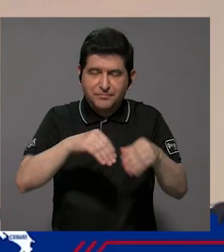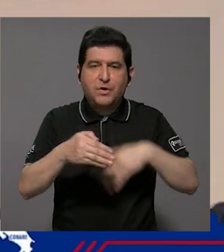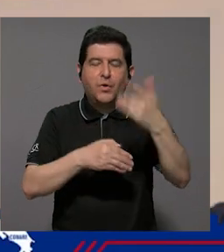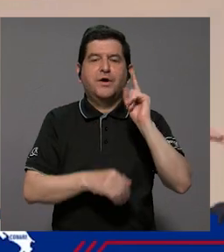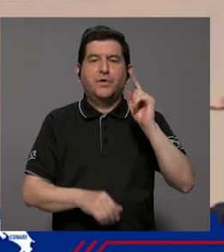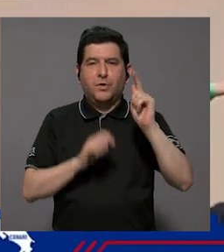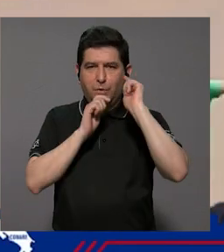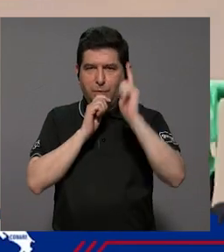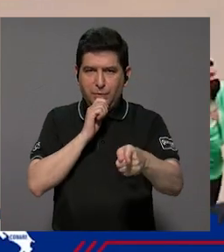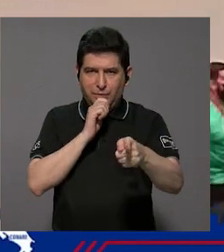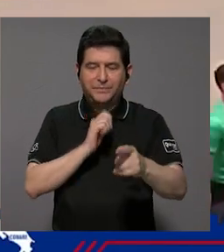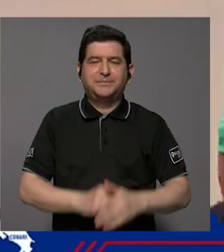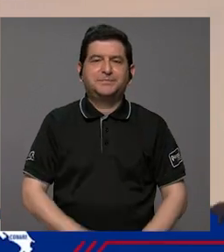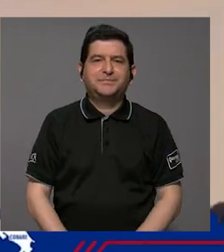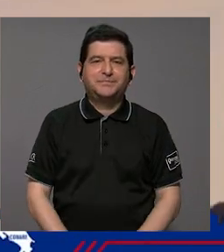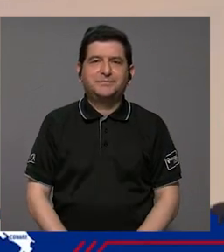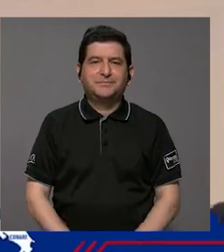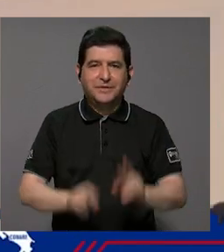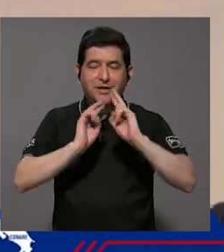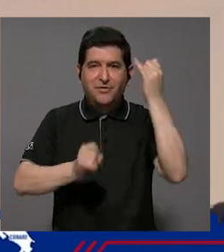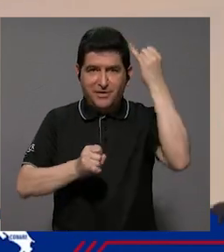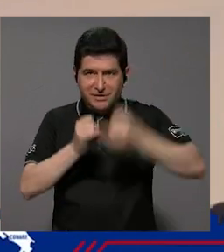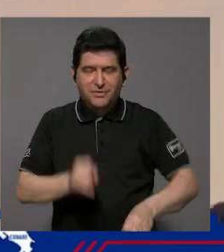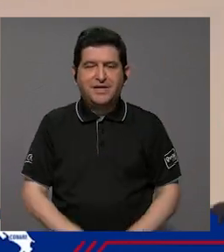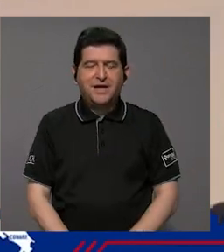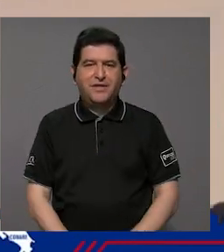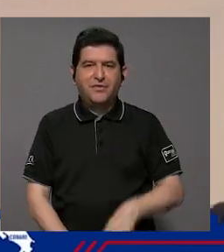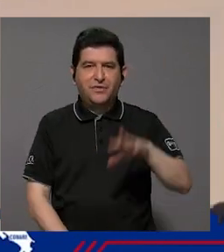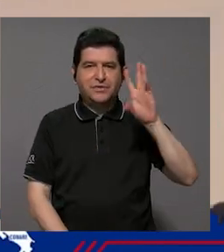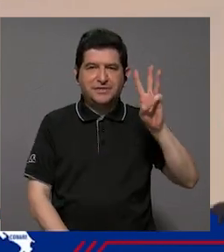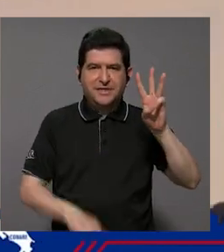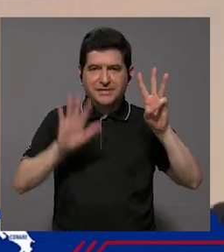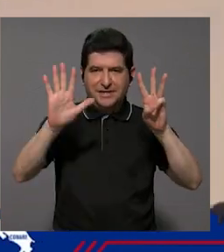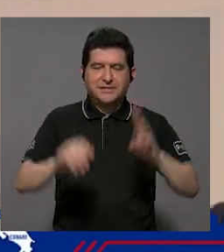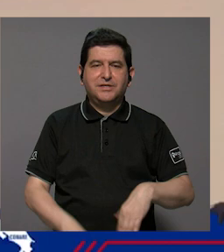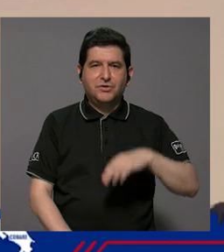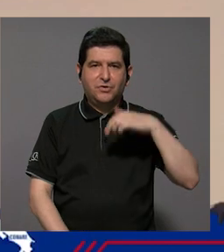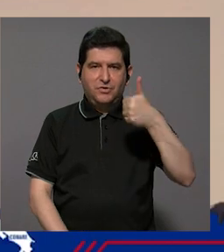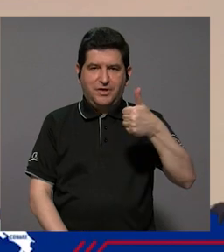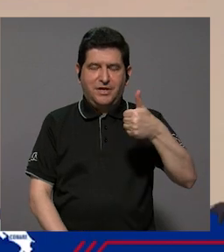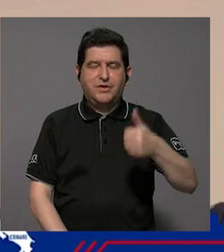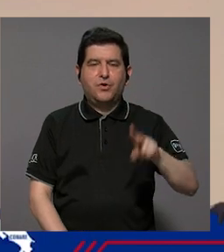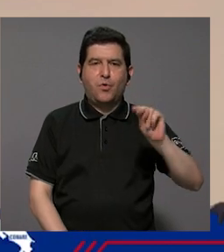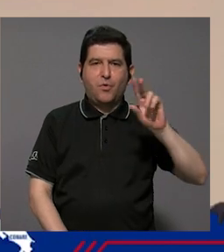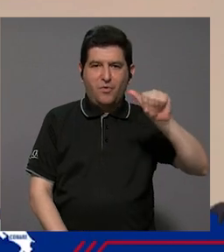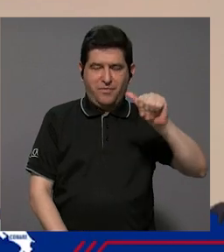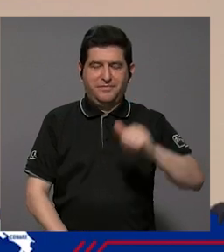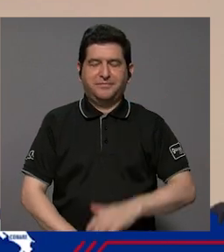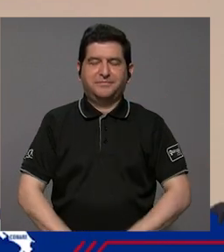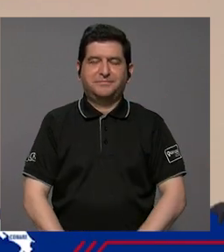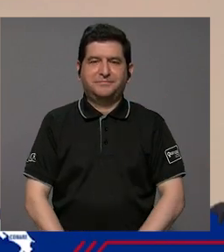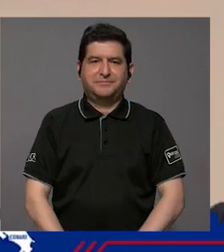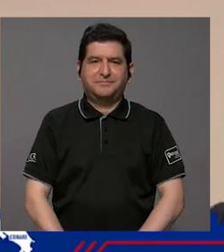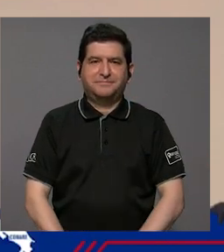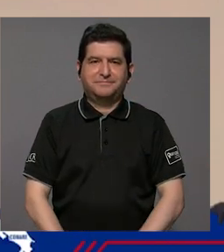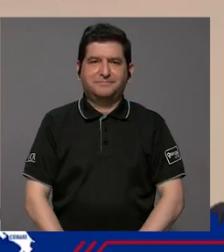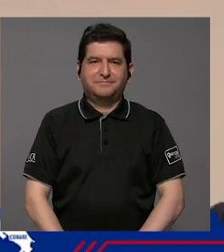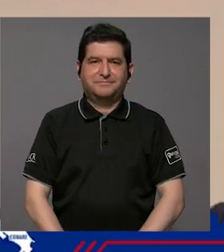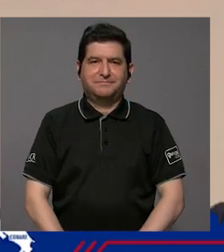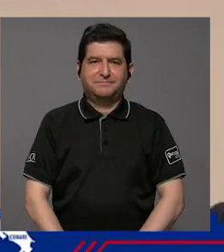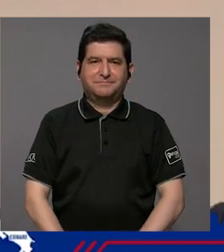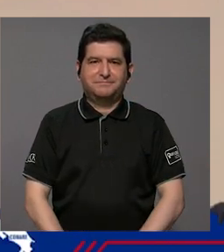a penales. El marcador final fue de 6 goles para la Universidad Nacional y 5 para la Universidad de Costa Rica.